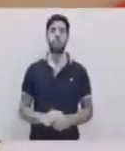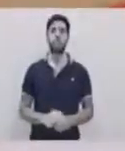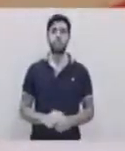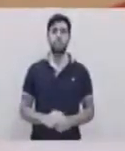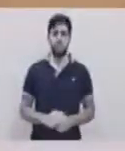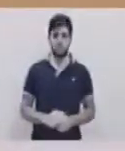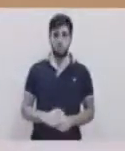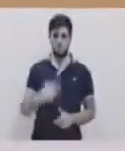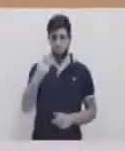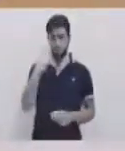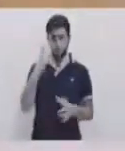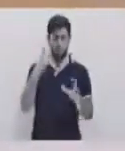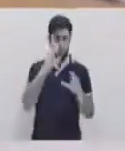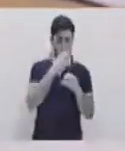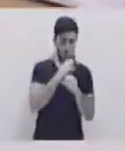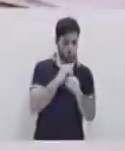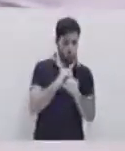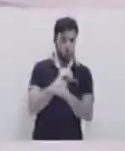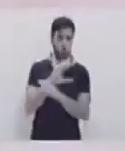Y voy a aclarar.